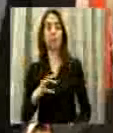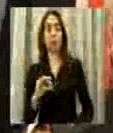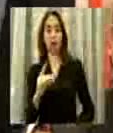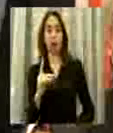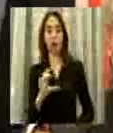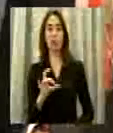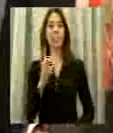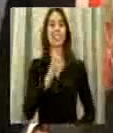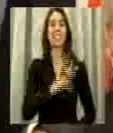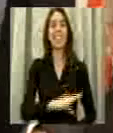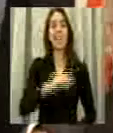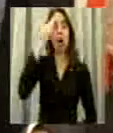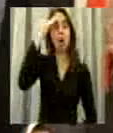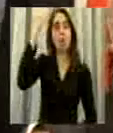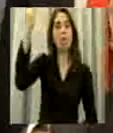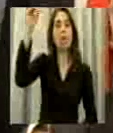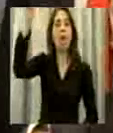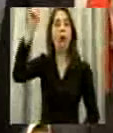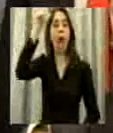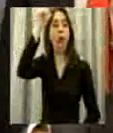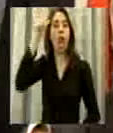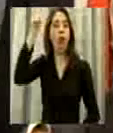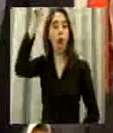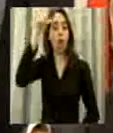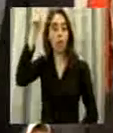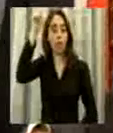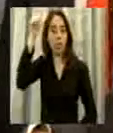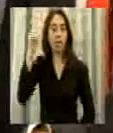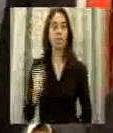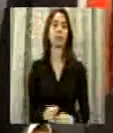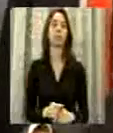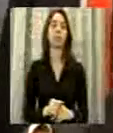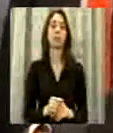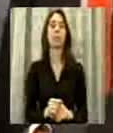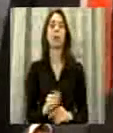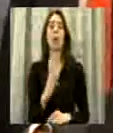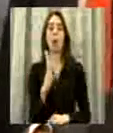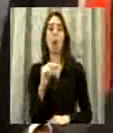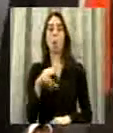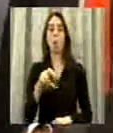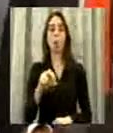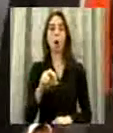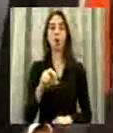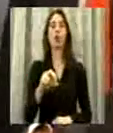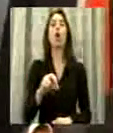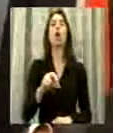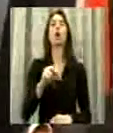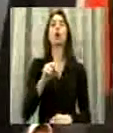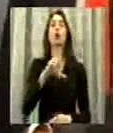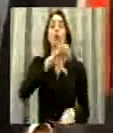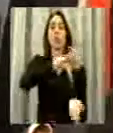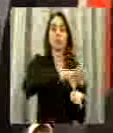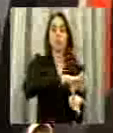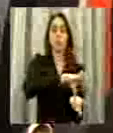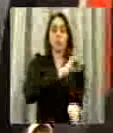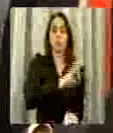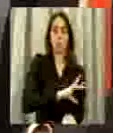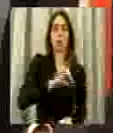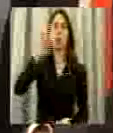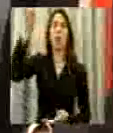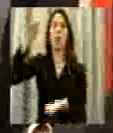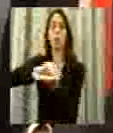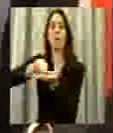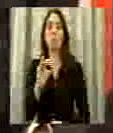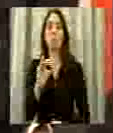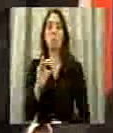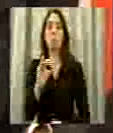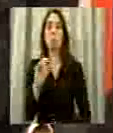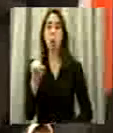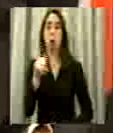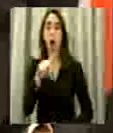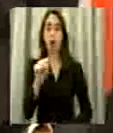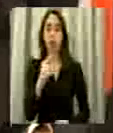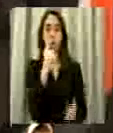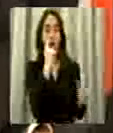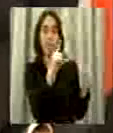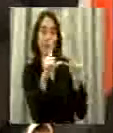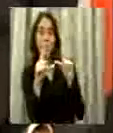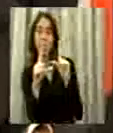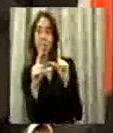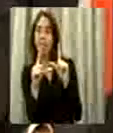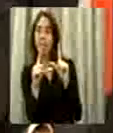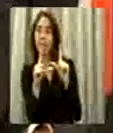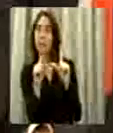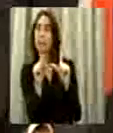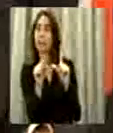Chile Day en Londres, la emisión del bono soberano en Nueva York y les aviso, por si ustedes ven alguna